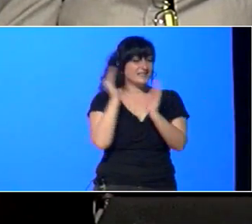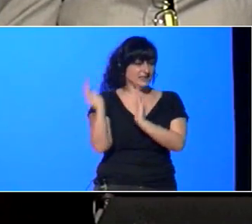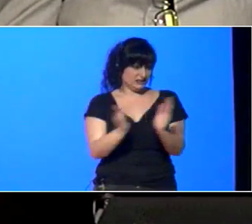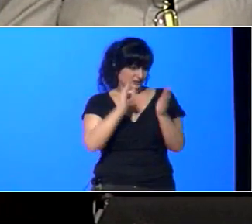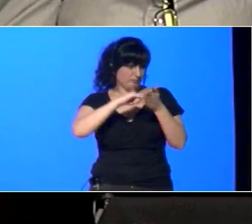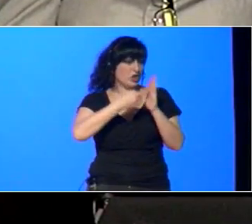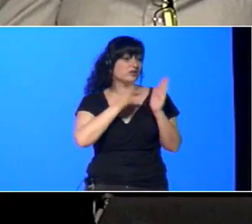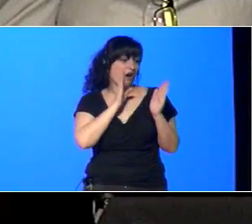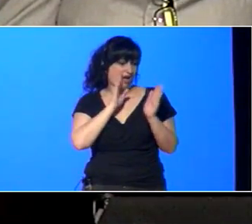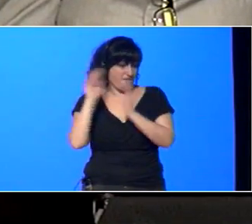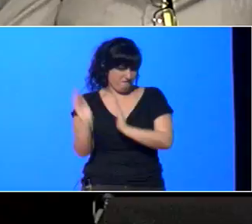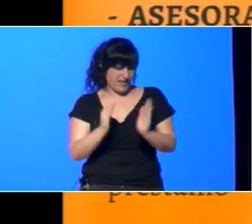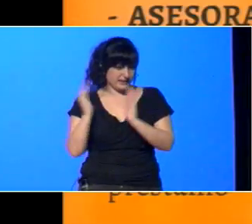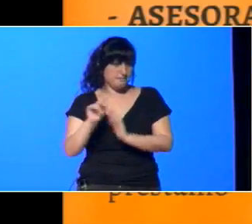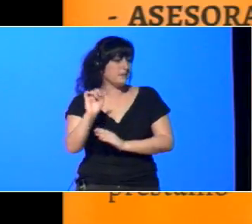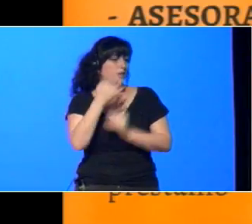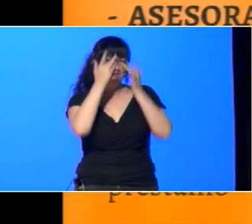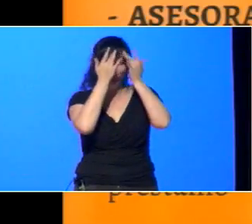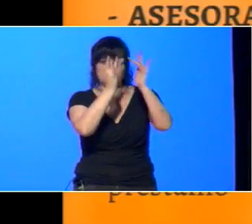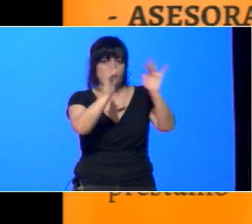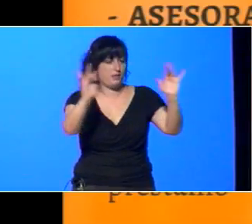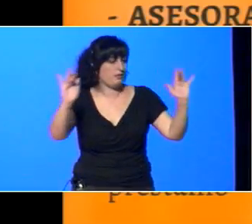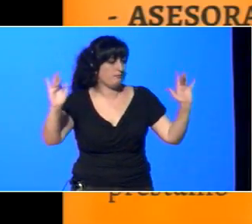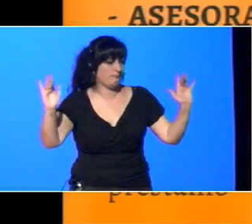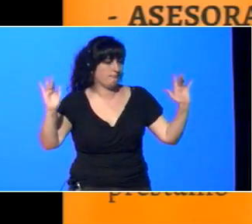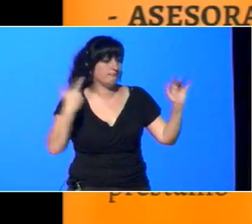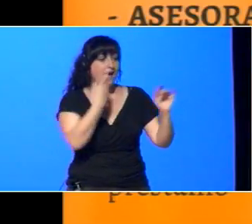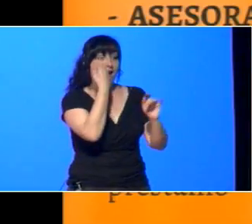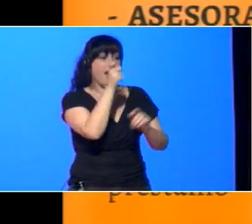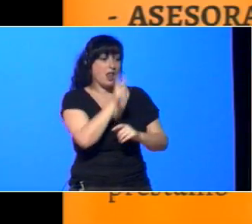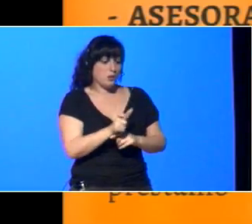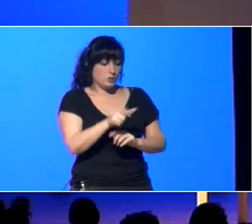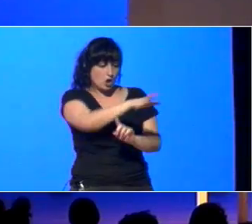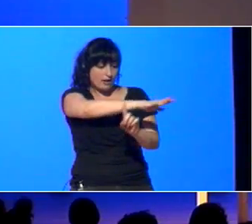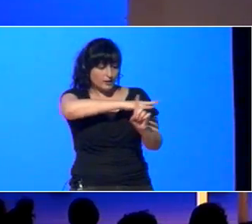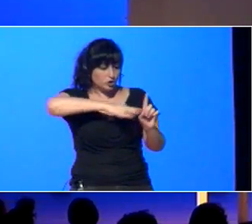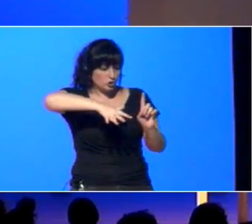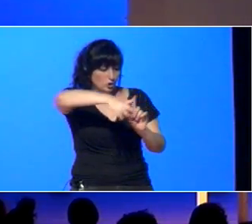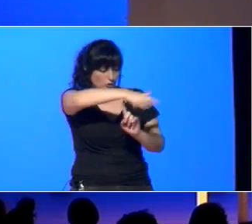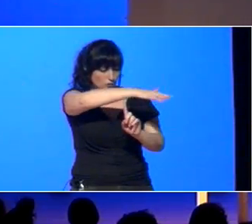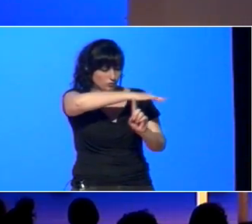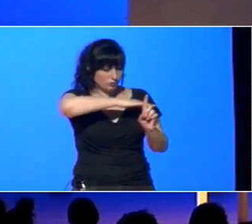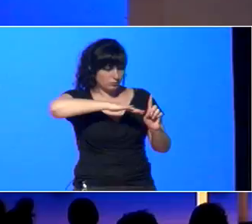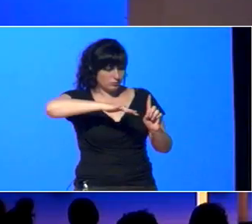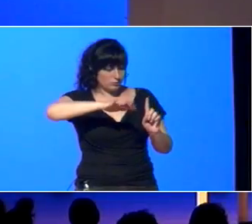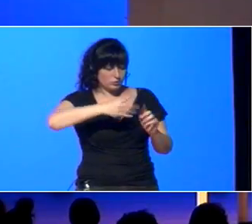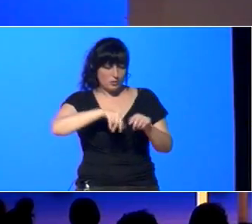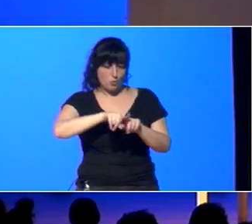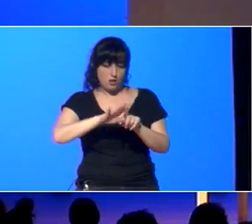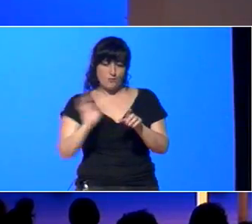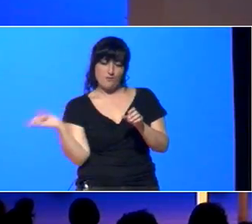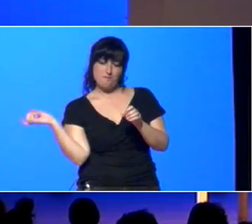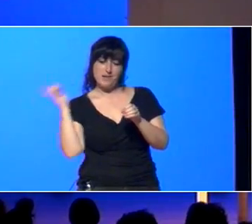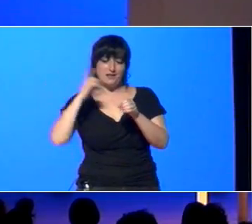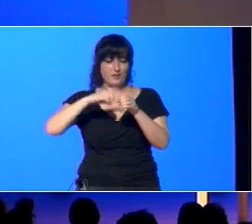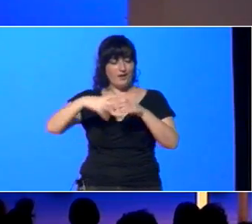proyecto. Primero, sensibilización. El entorno de ese alumno o ese alumnado tiene que aceptar la participación con